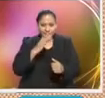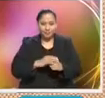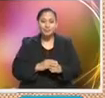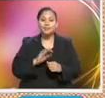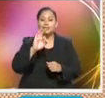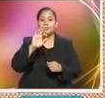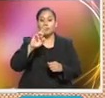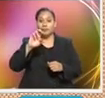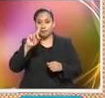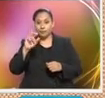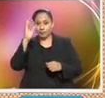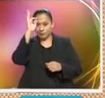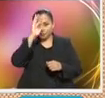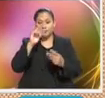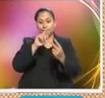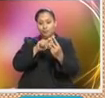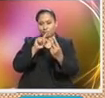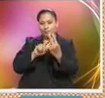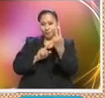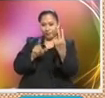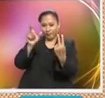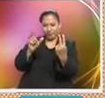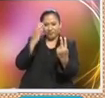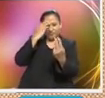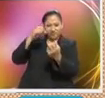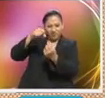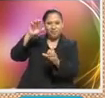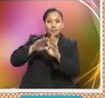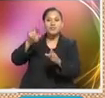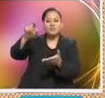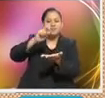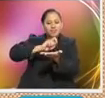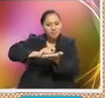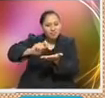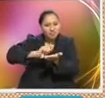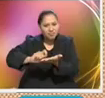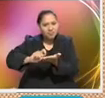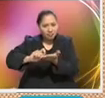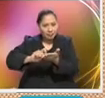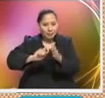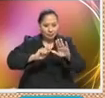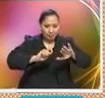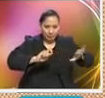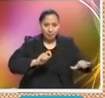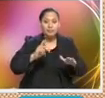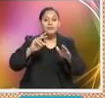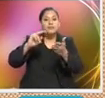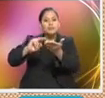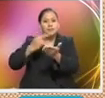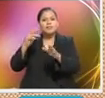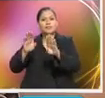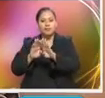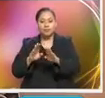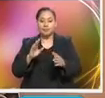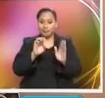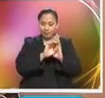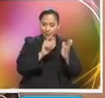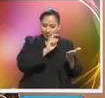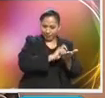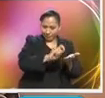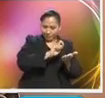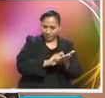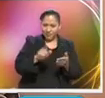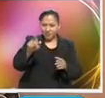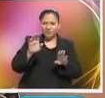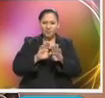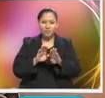Freud especialmente vamos a ver dos cosas: cómo escribe y cómo firma. Nosotros en la escritura vamos a ver